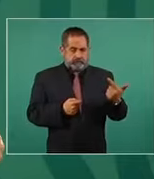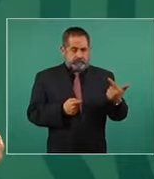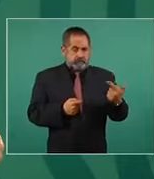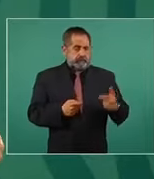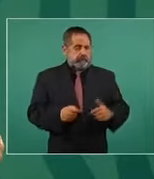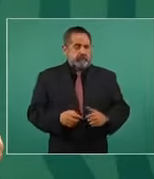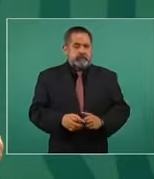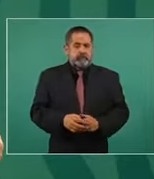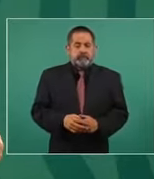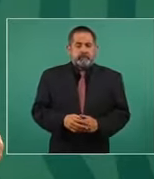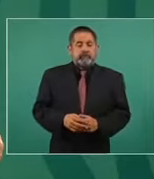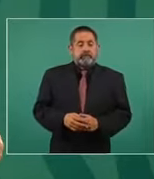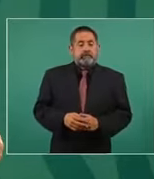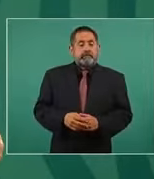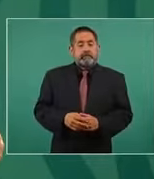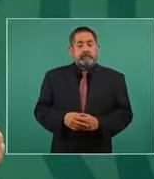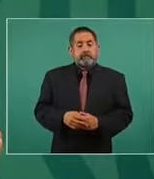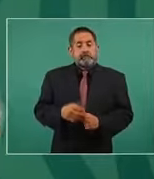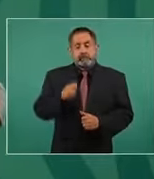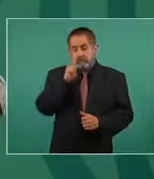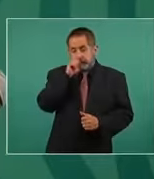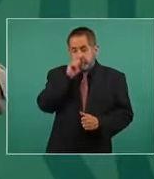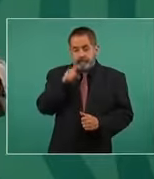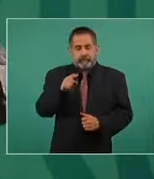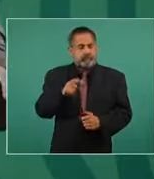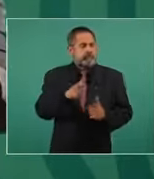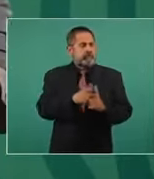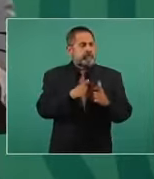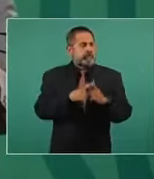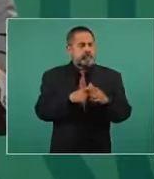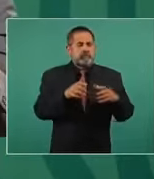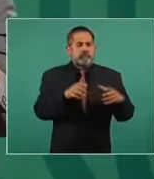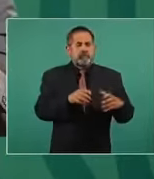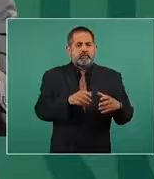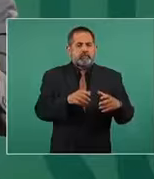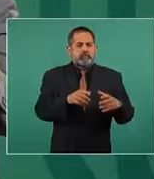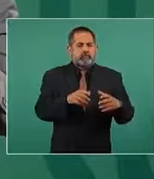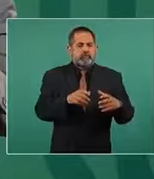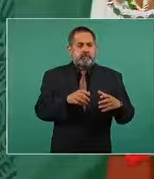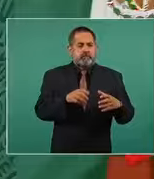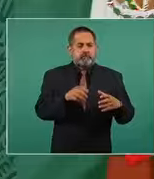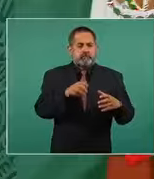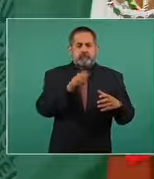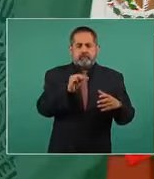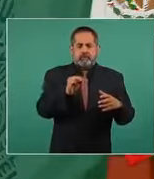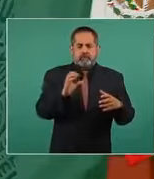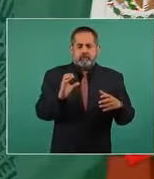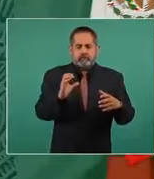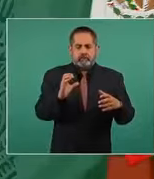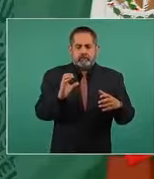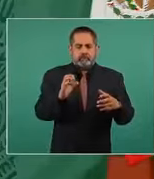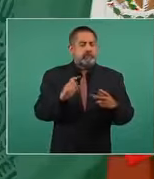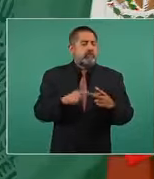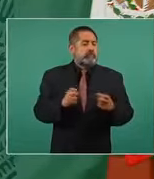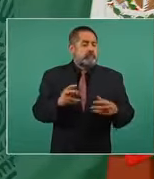y el Partido Movimiento Ciudadano, 7.